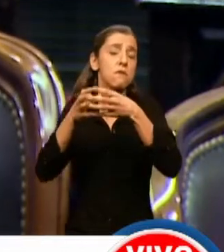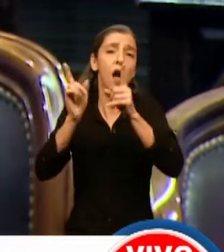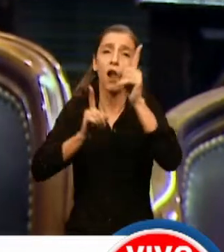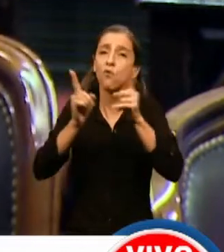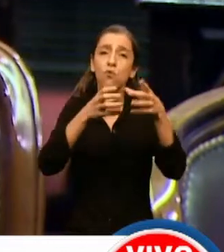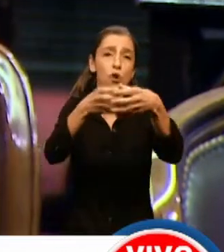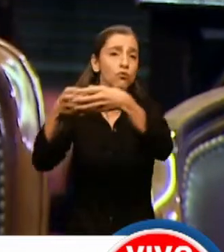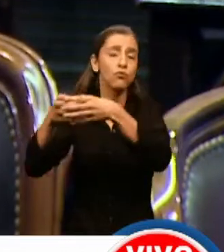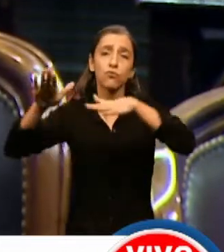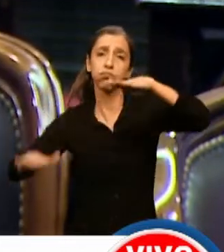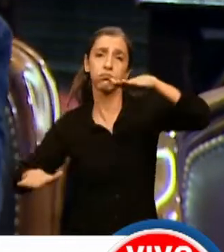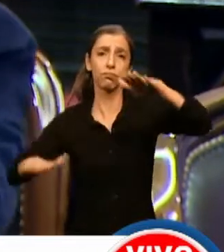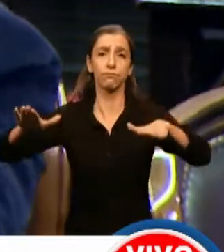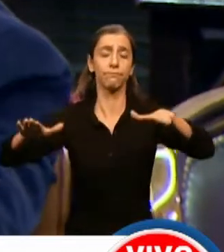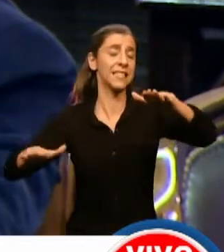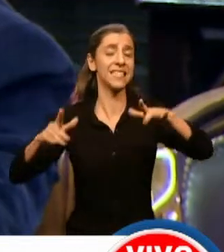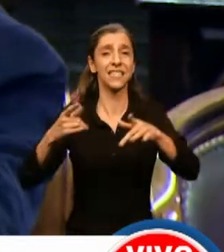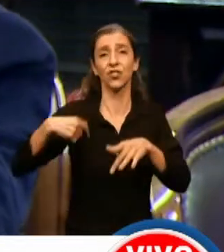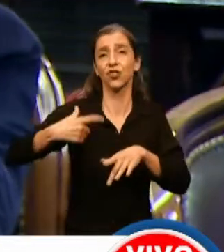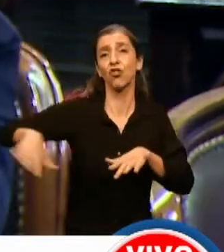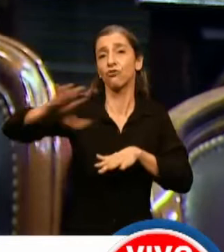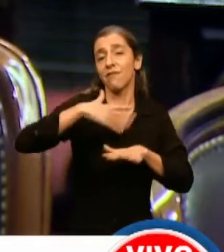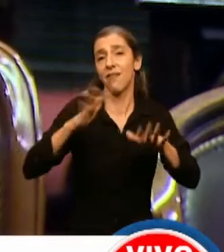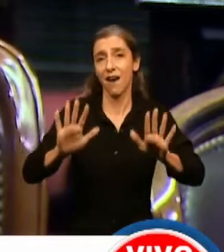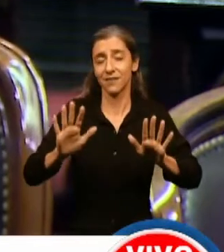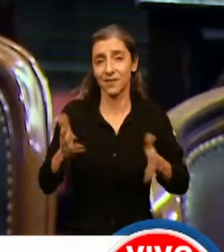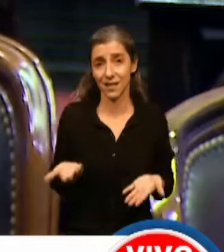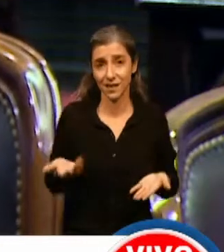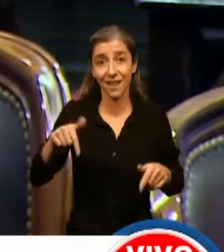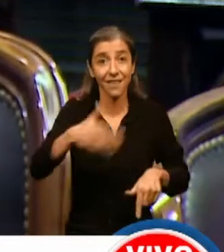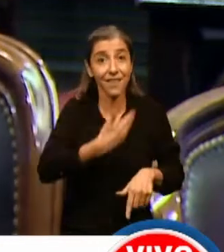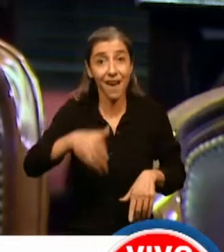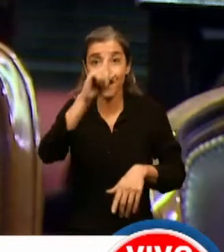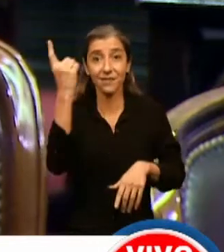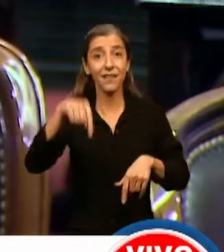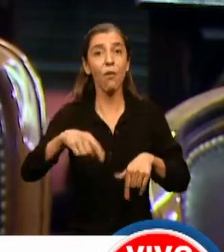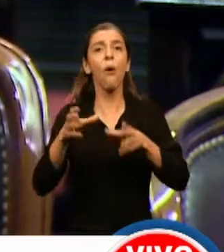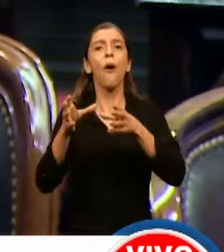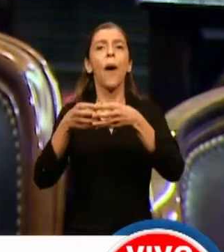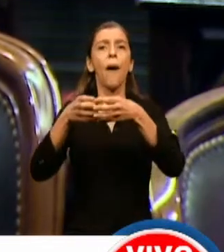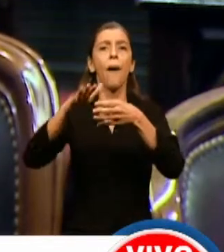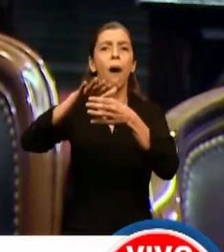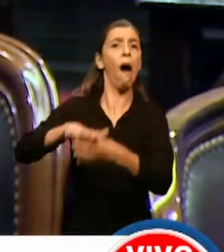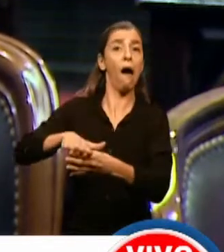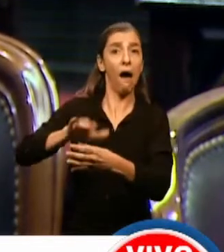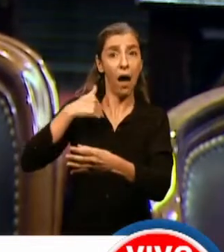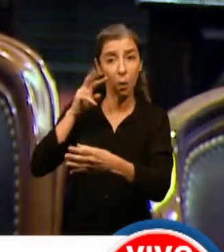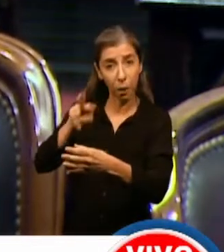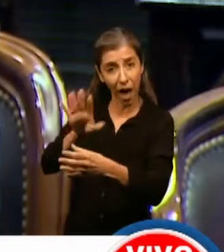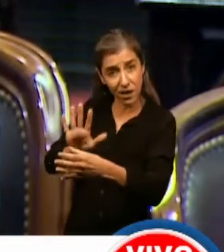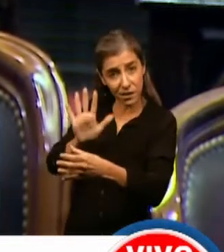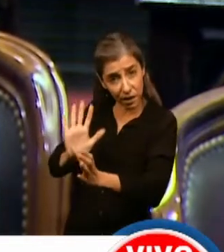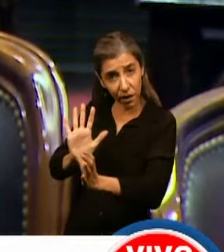del resto de la sociedad y el Estado no puede ser indiferente. Vaya